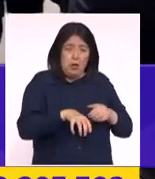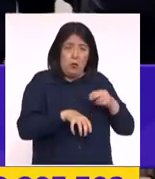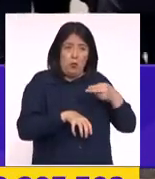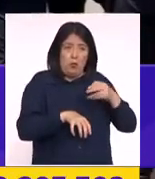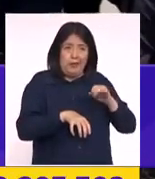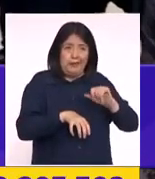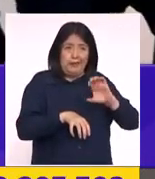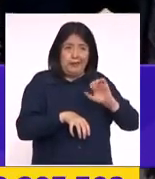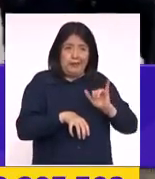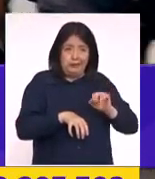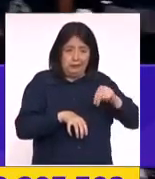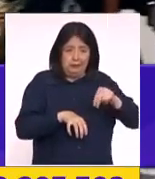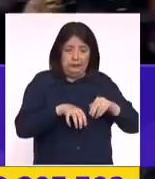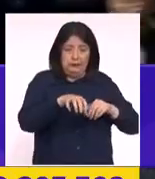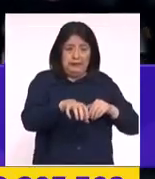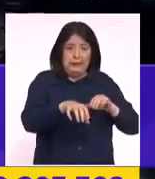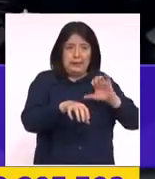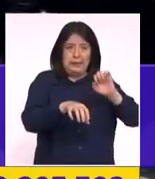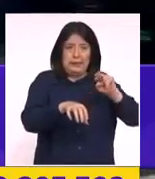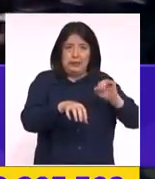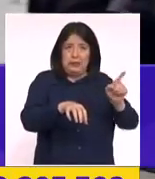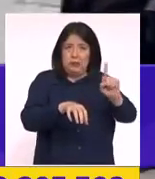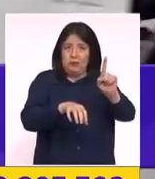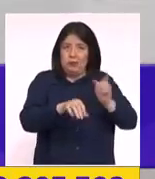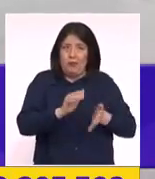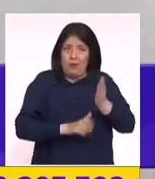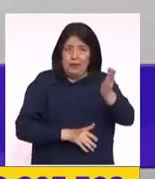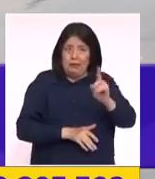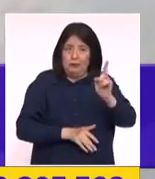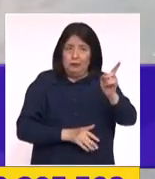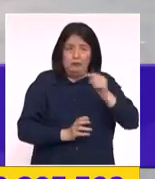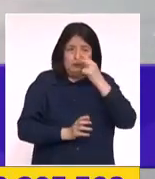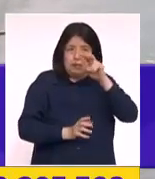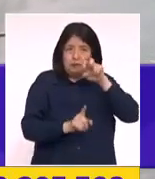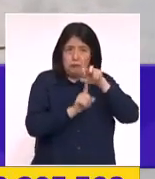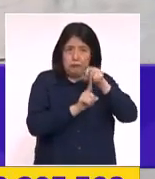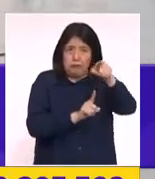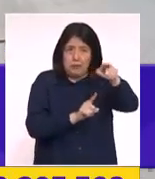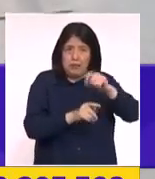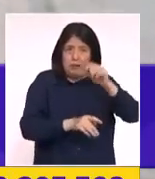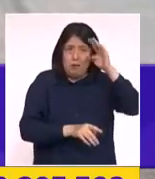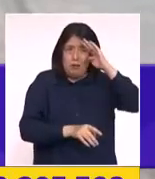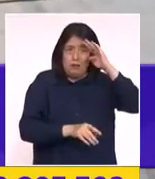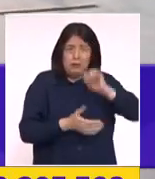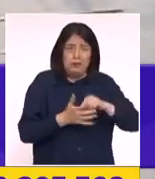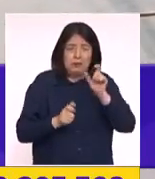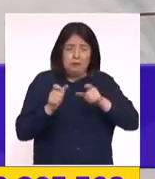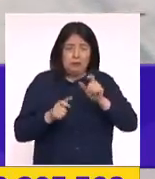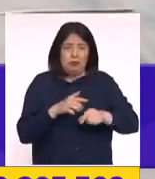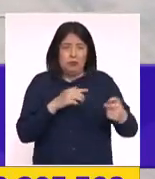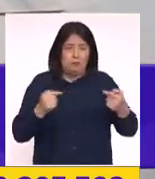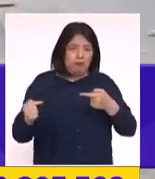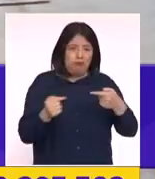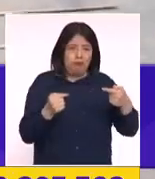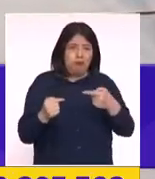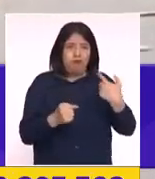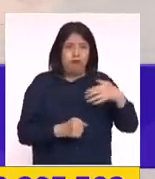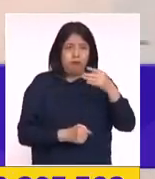por favor. Abstenerse de llegar a esa zona. Vean el enfrentamiento abierto entre la policía y los manifestantes. Fat.